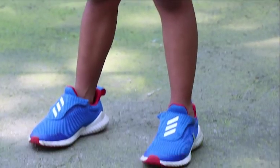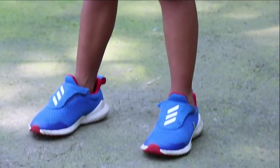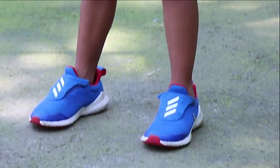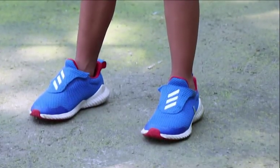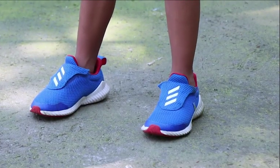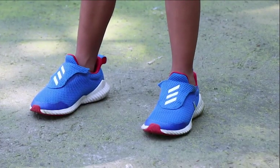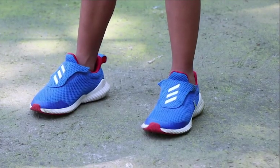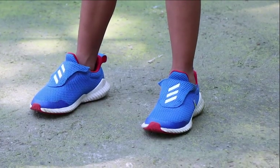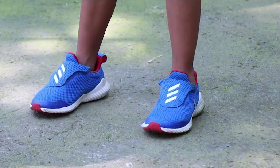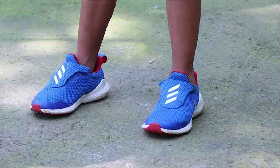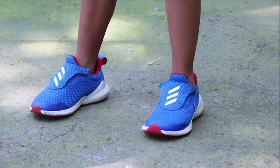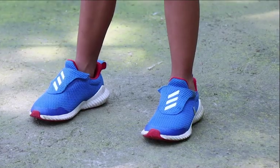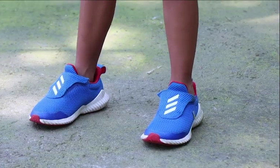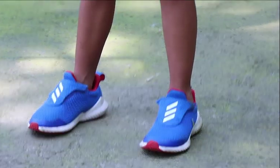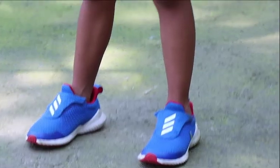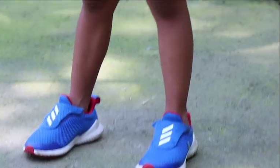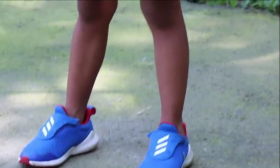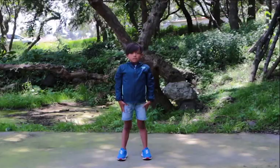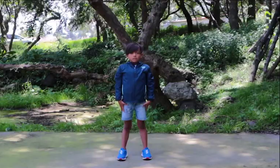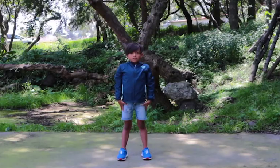respiramos, respira profundo.